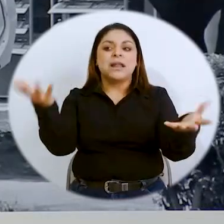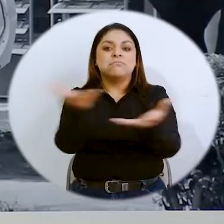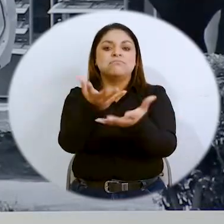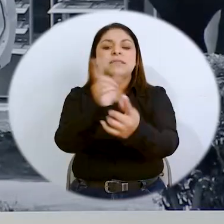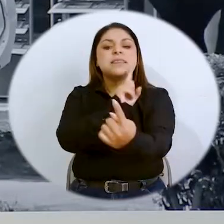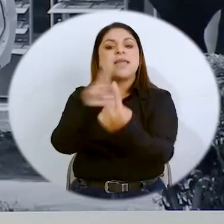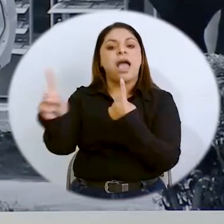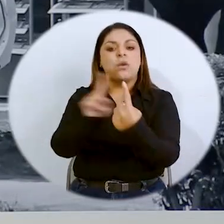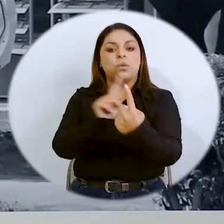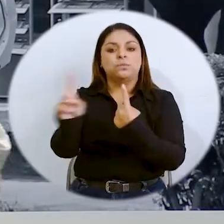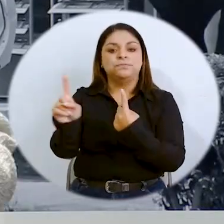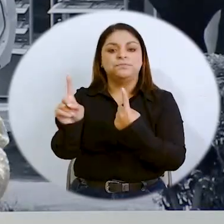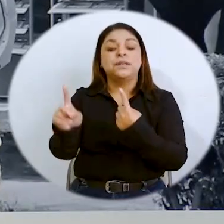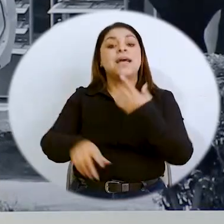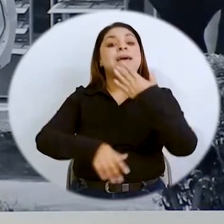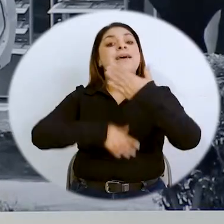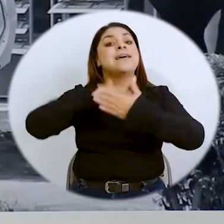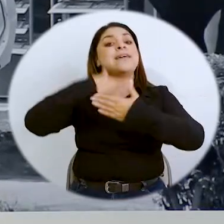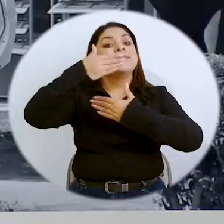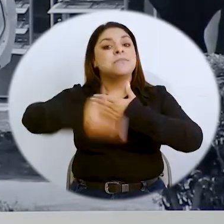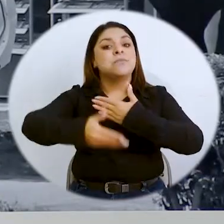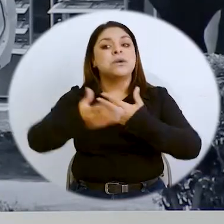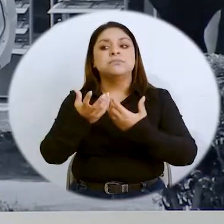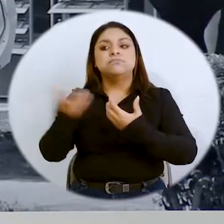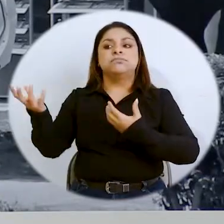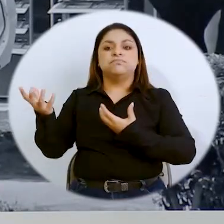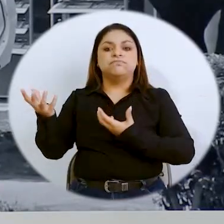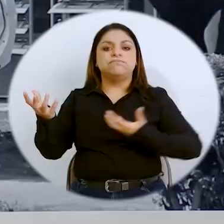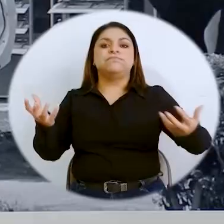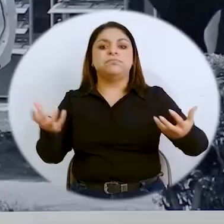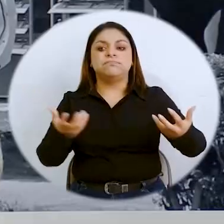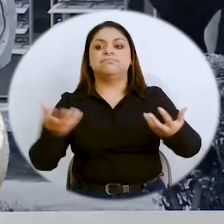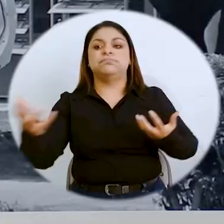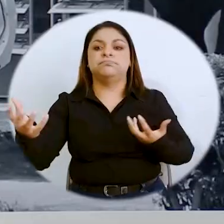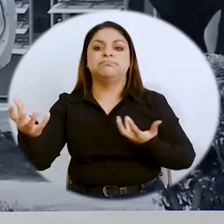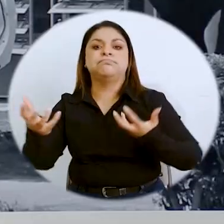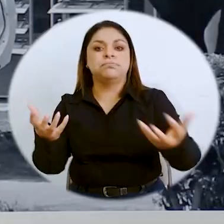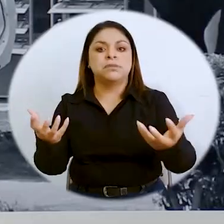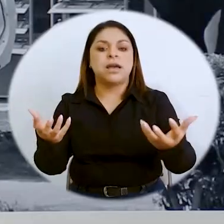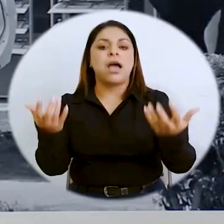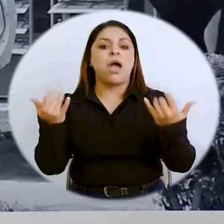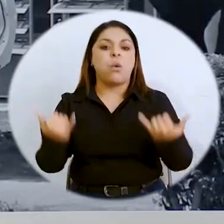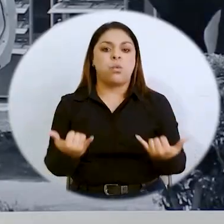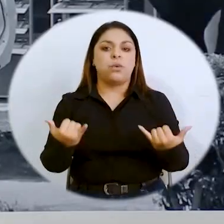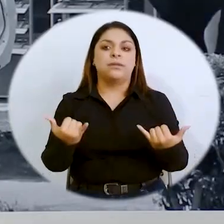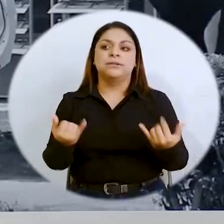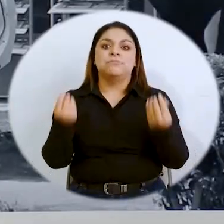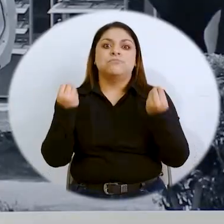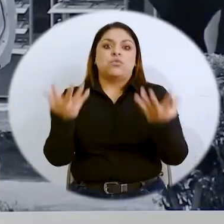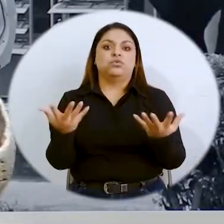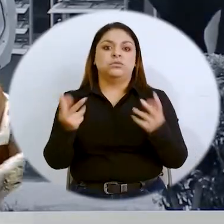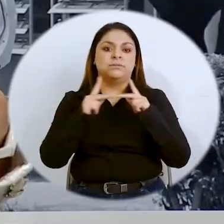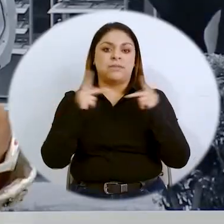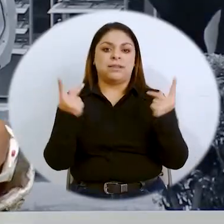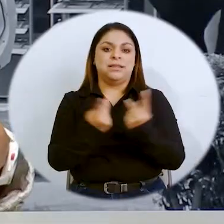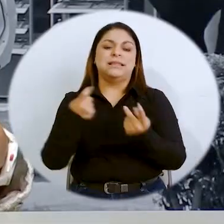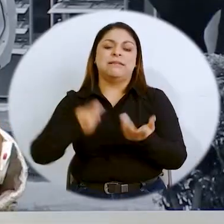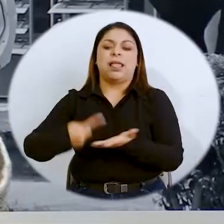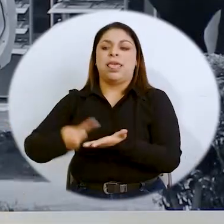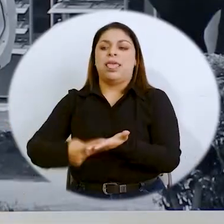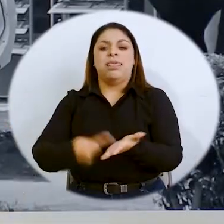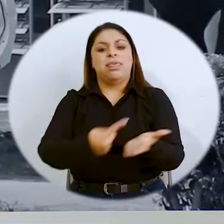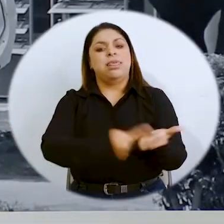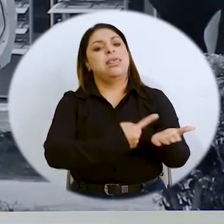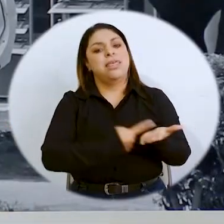iniciativas, ¿verdad? Después, cuando llega el multipartidismo, lo que tenemos es muchos partidos con los que hay que ponerse de acuerdo, tanto en la